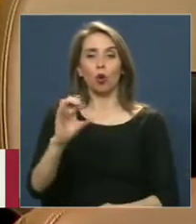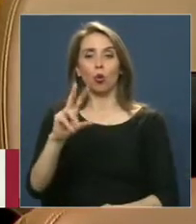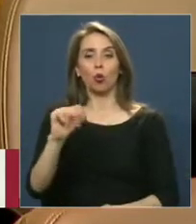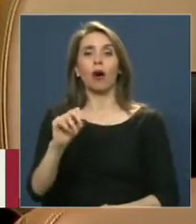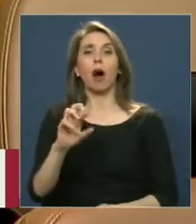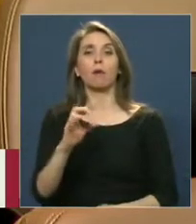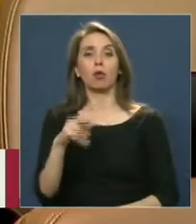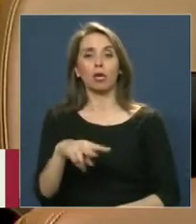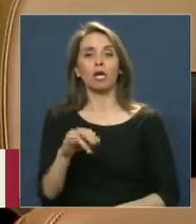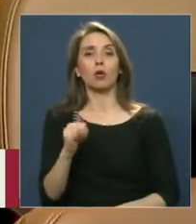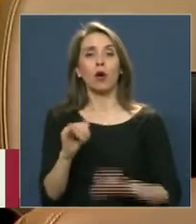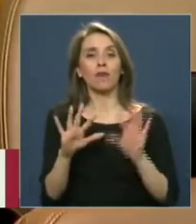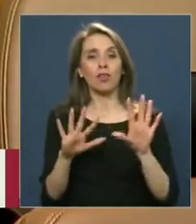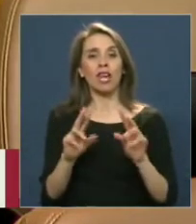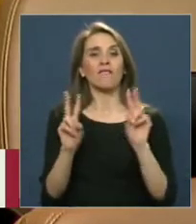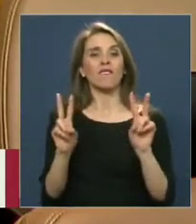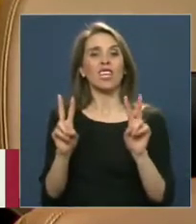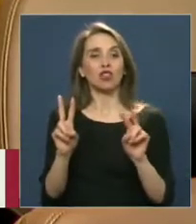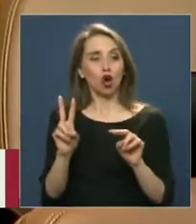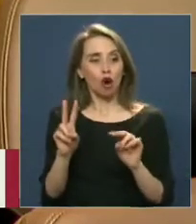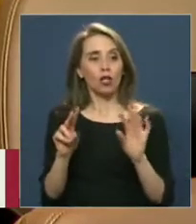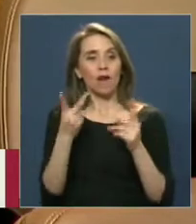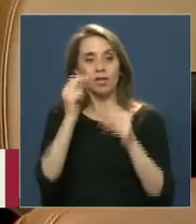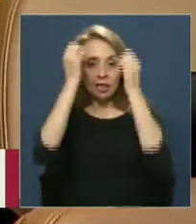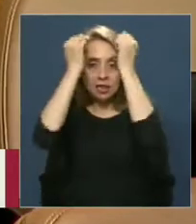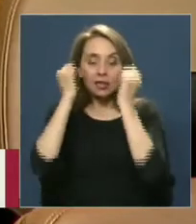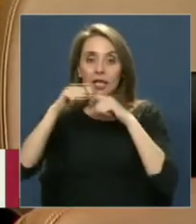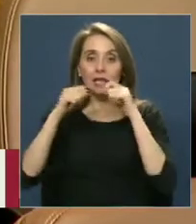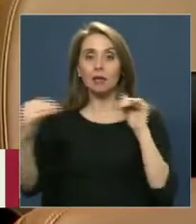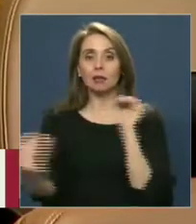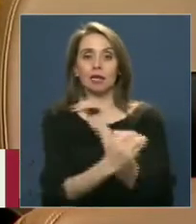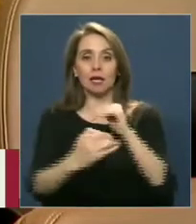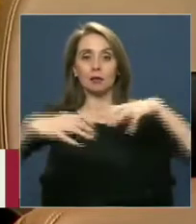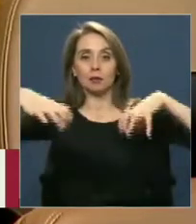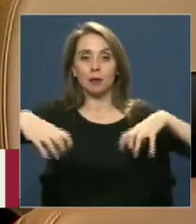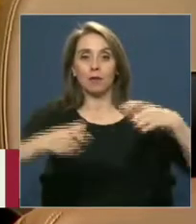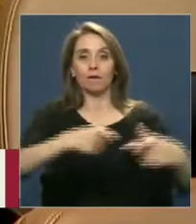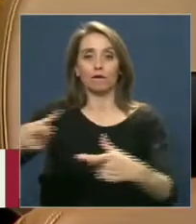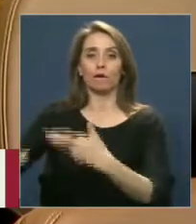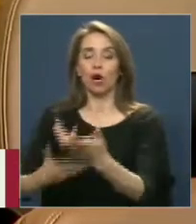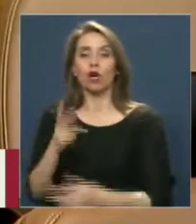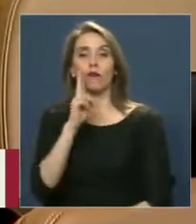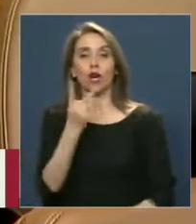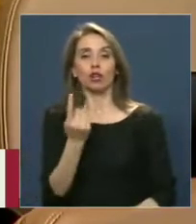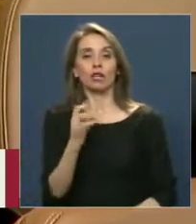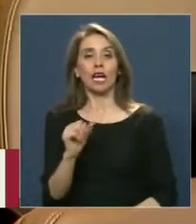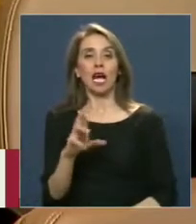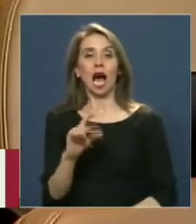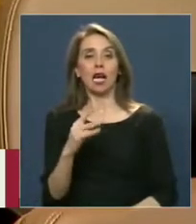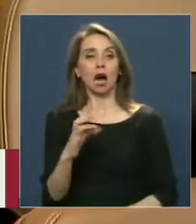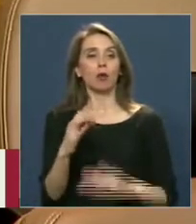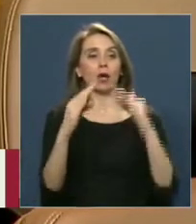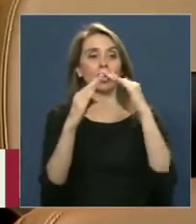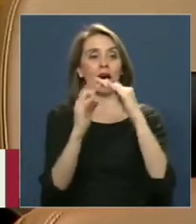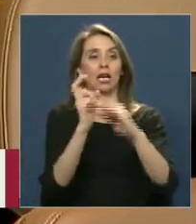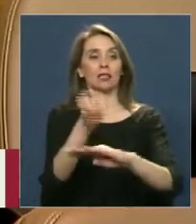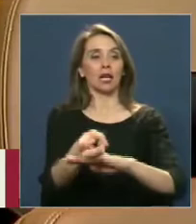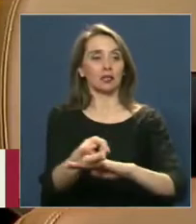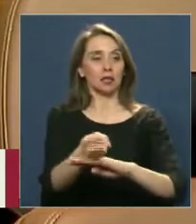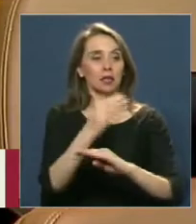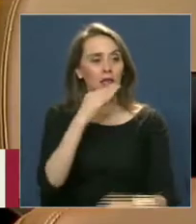Purén. Jueves 10 en Victoria, 20 encapuchados bloquean ruta hacia Coragotín con barricadas. Viernes 11, Carahue, asalto a casa en la